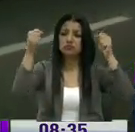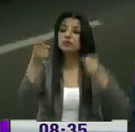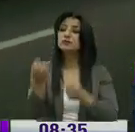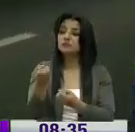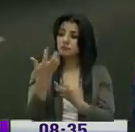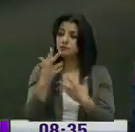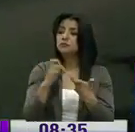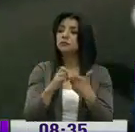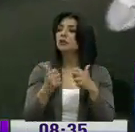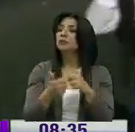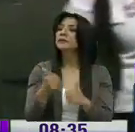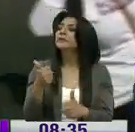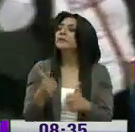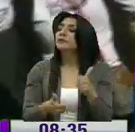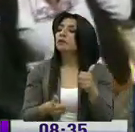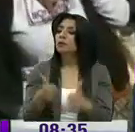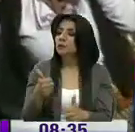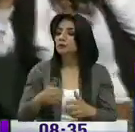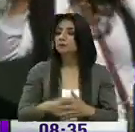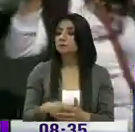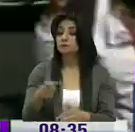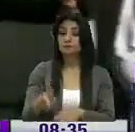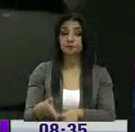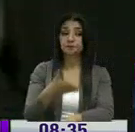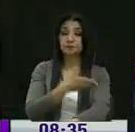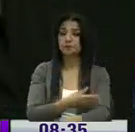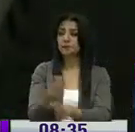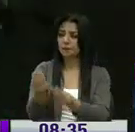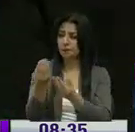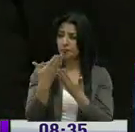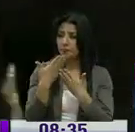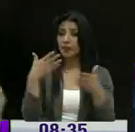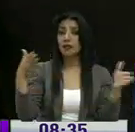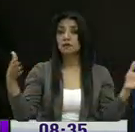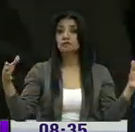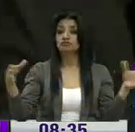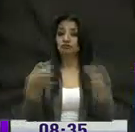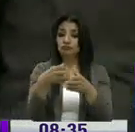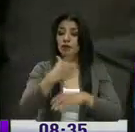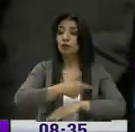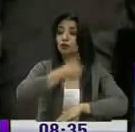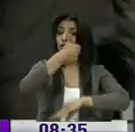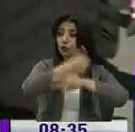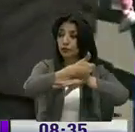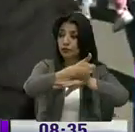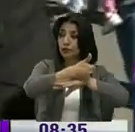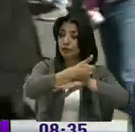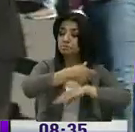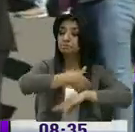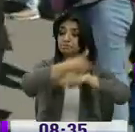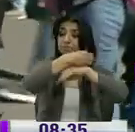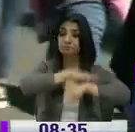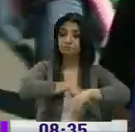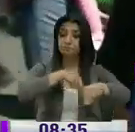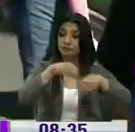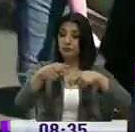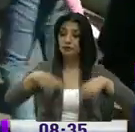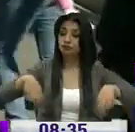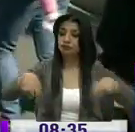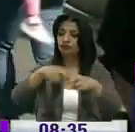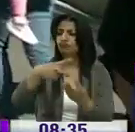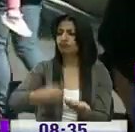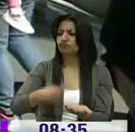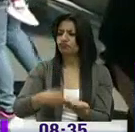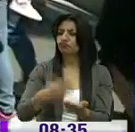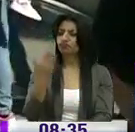problema. Señora, muy buenos días. Me habían manifestado que usted ya tuvo reuniones con las autoridades, en especial de la Agencia Metropolitana de Tránsito, más o menos hace